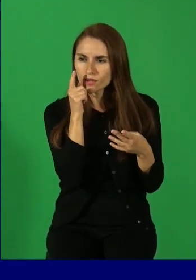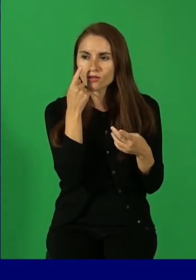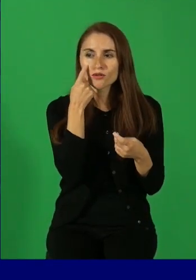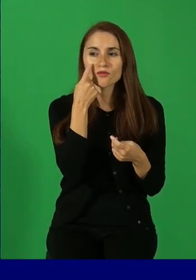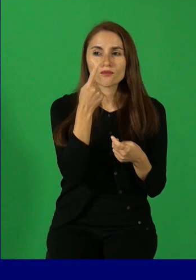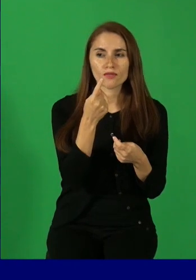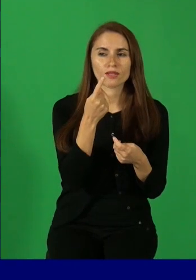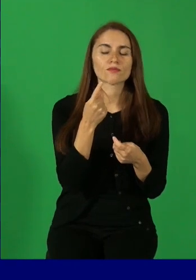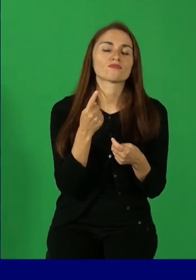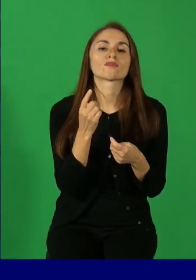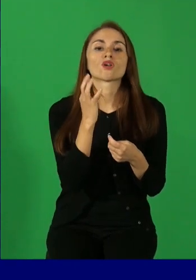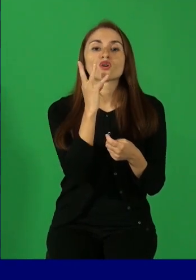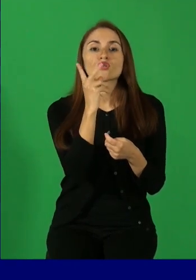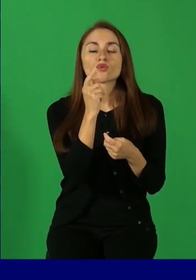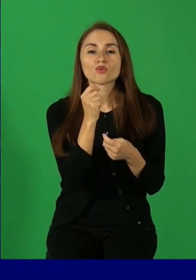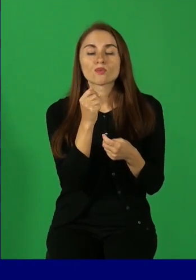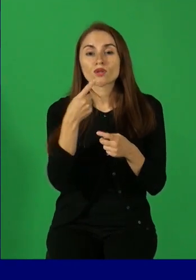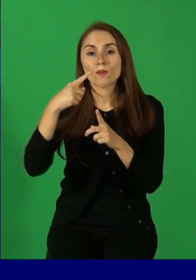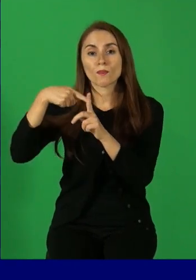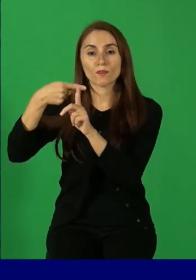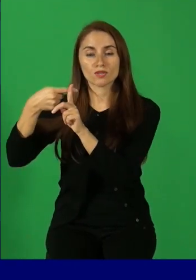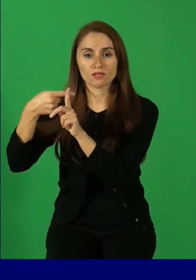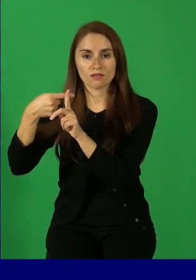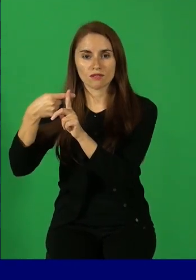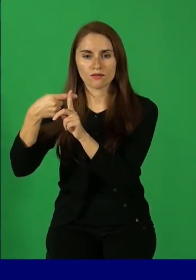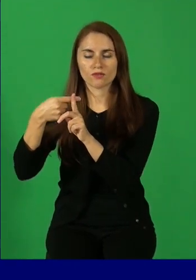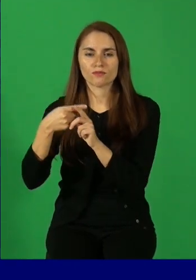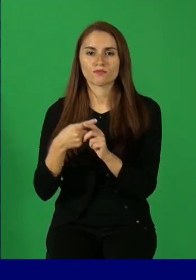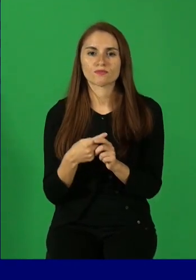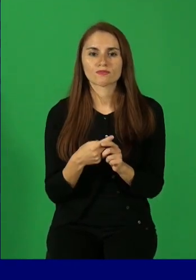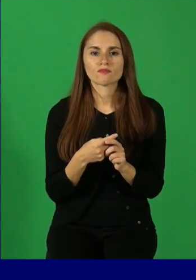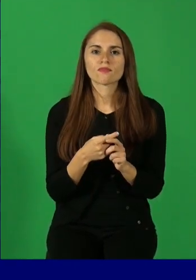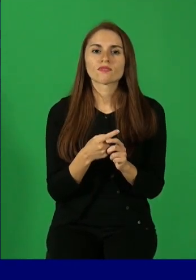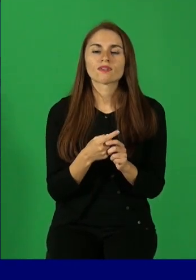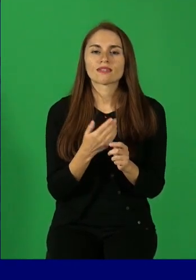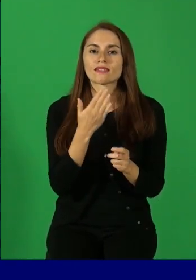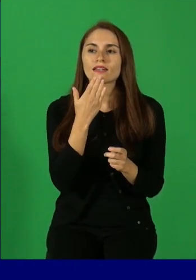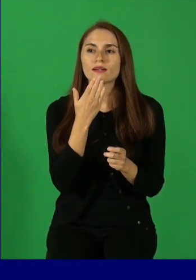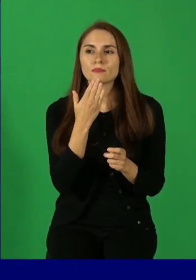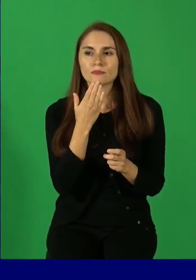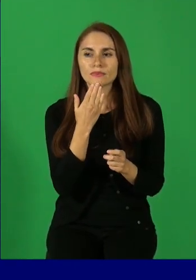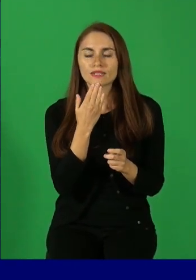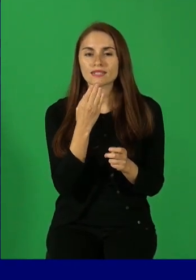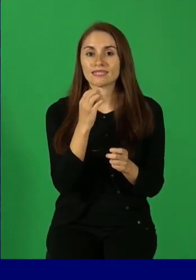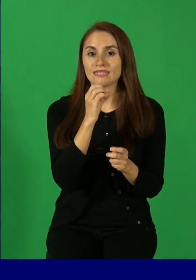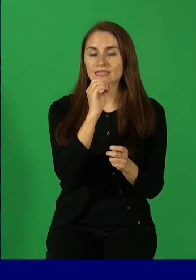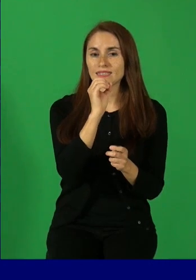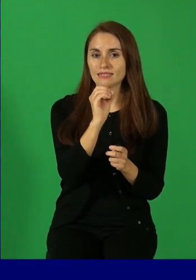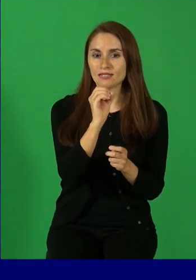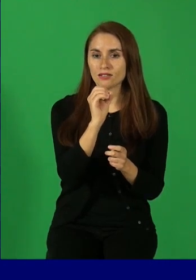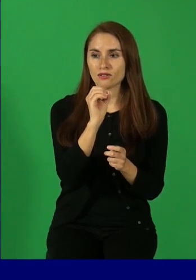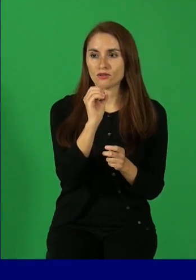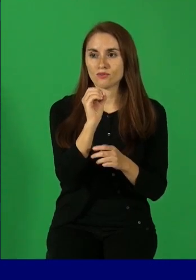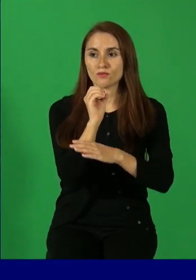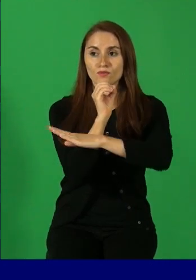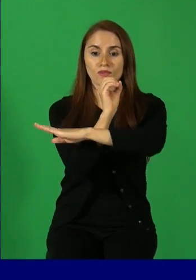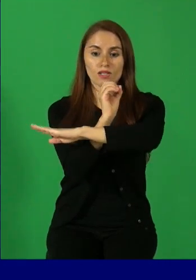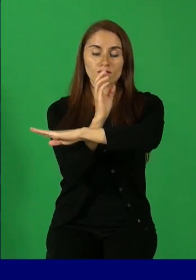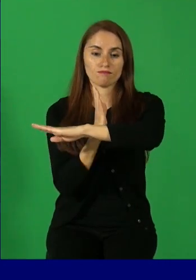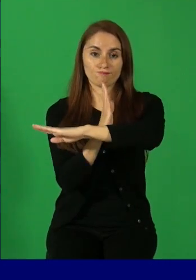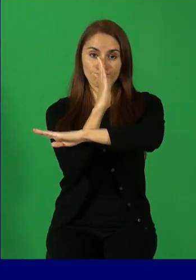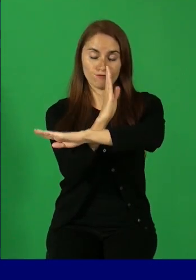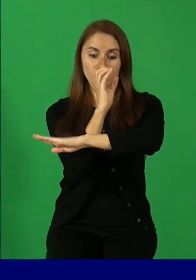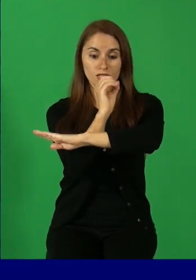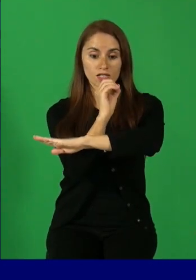puedes observar, tenemos los números positivos, tenemos además el 0, y además, ¿no